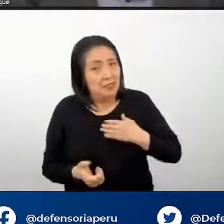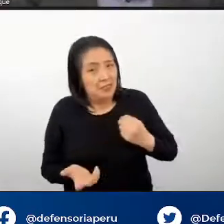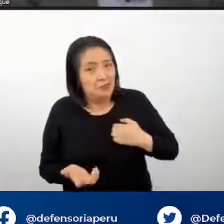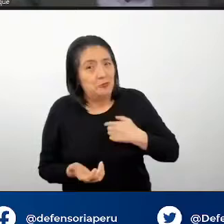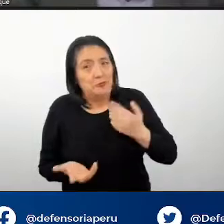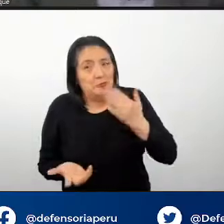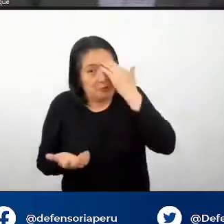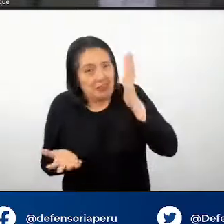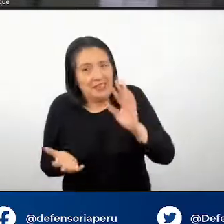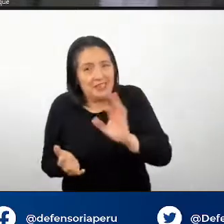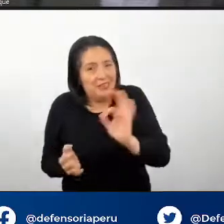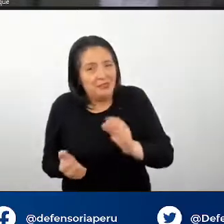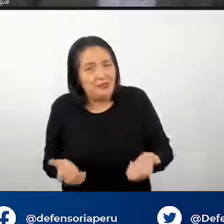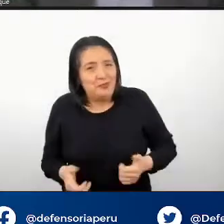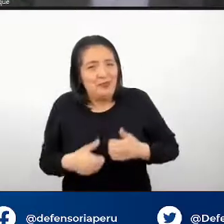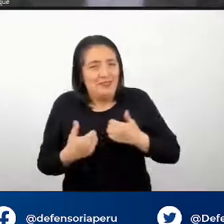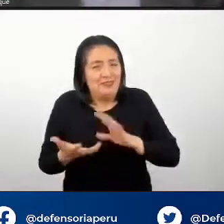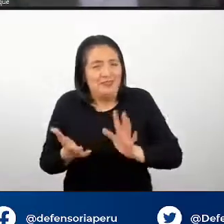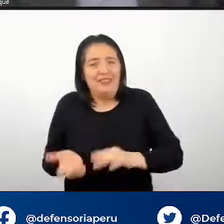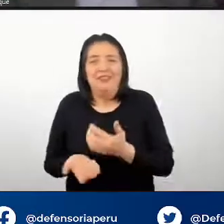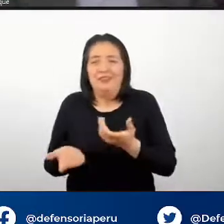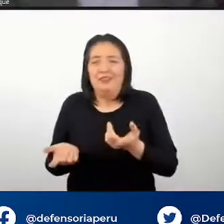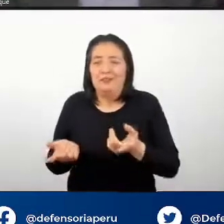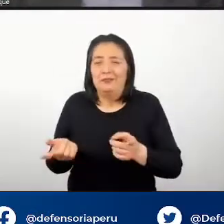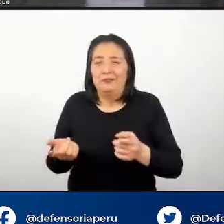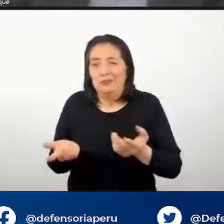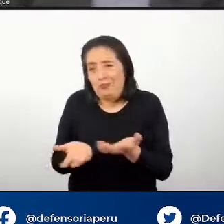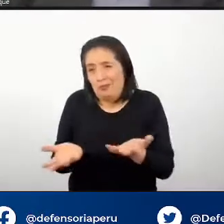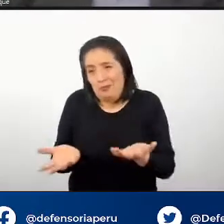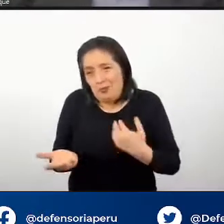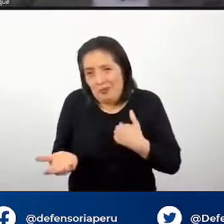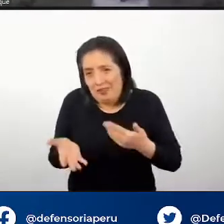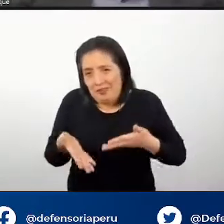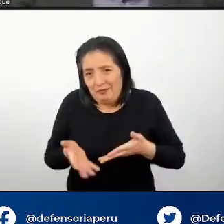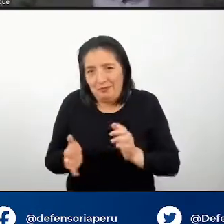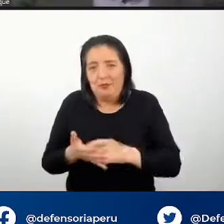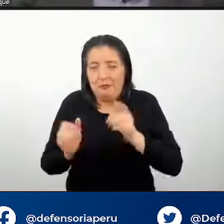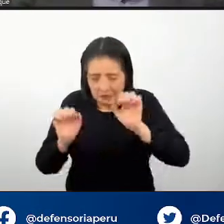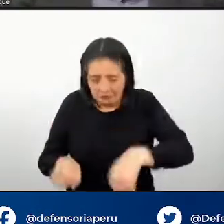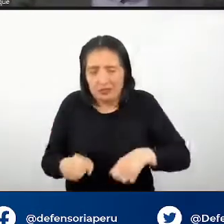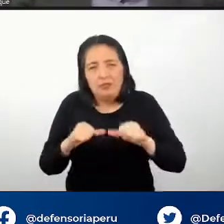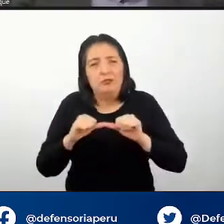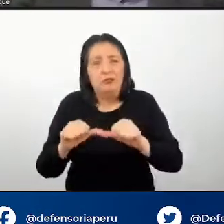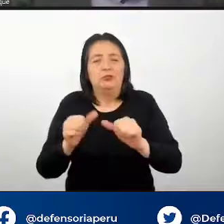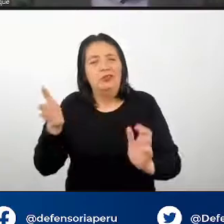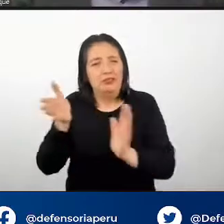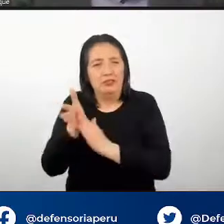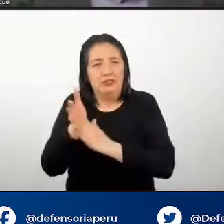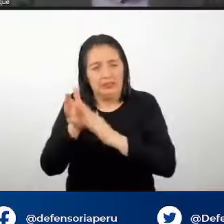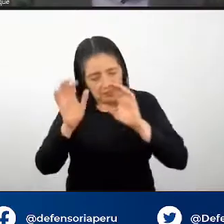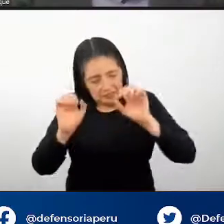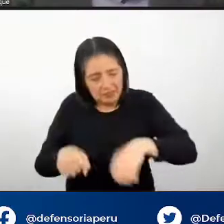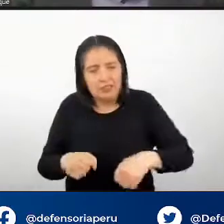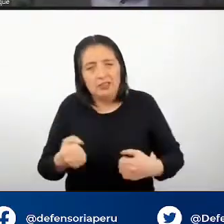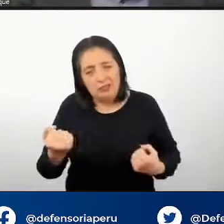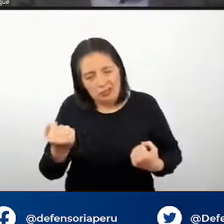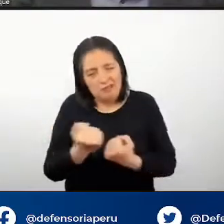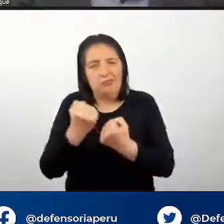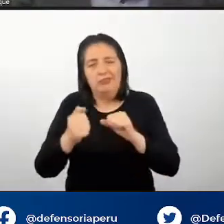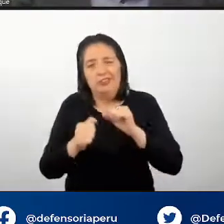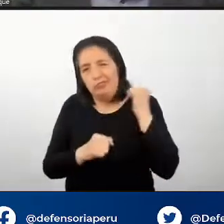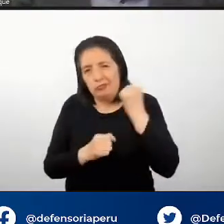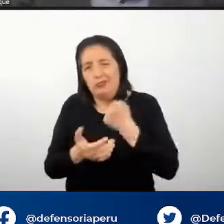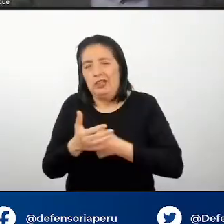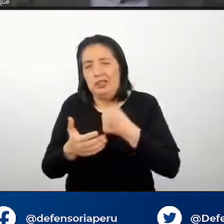que ya no me interesa que las cosas continúen, que siga la Defensoría y que sigan luchando gente como ustedes.